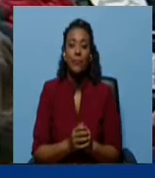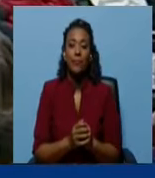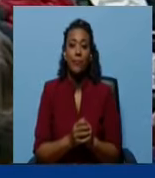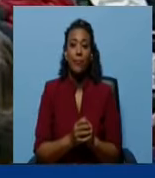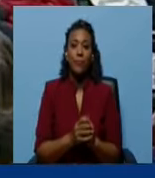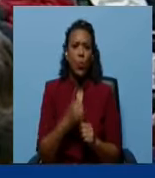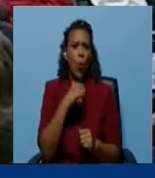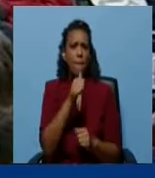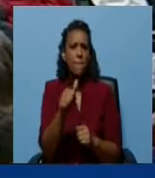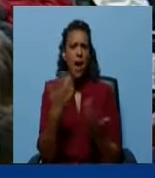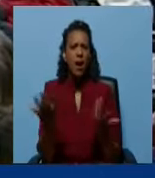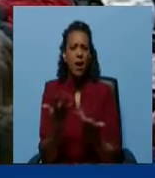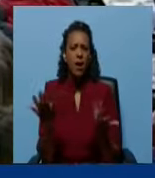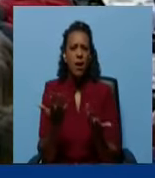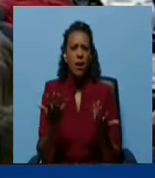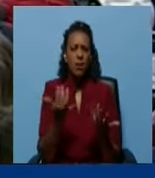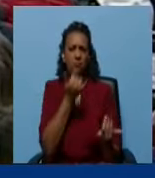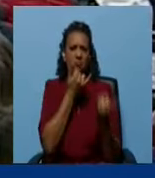Tú estás mal, Jorge Rodríguez.